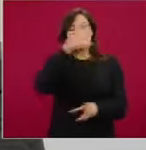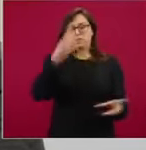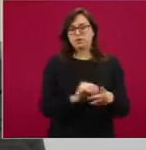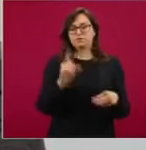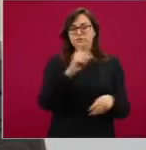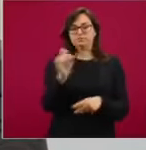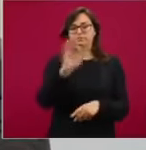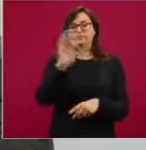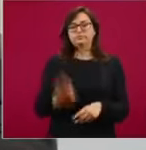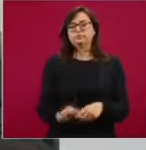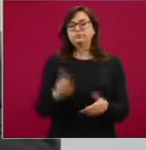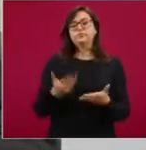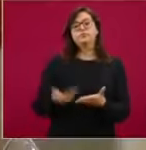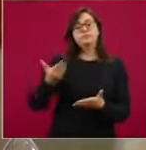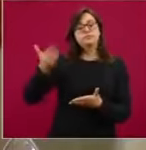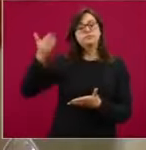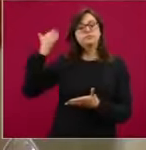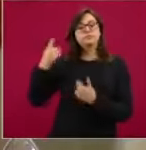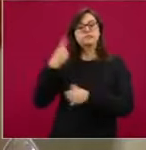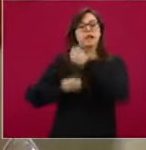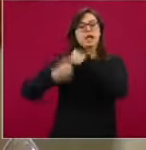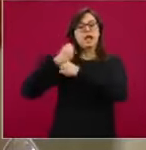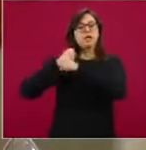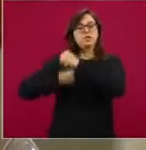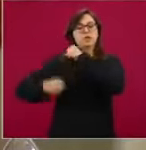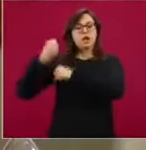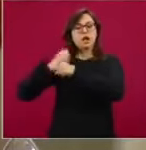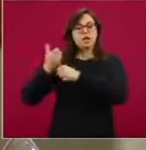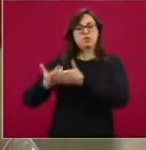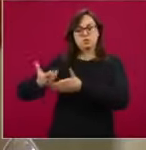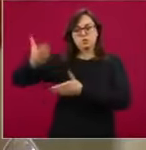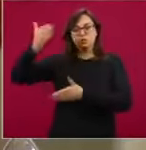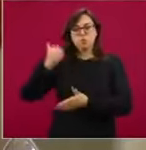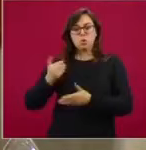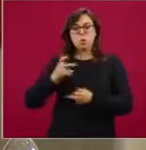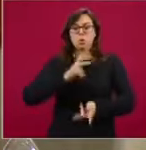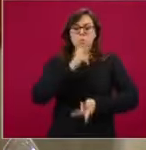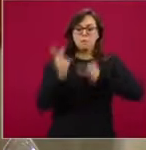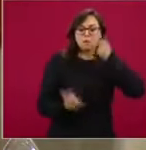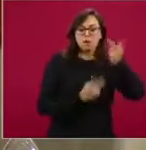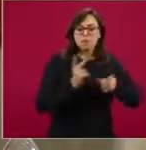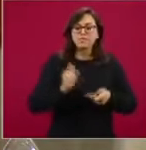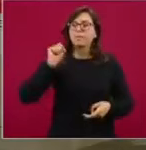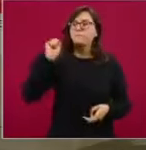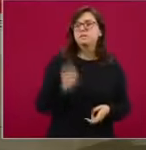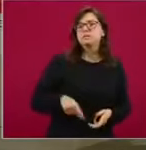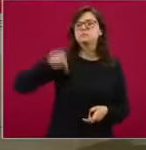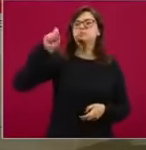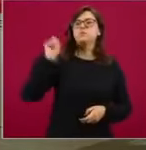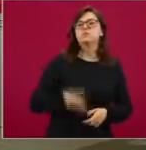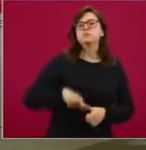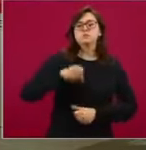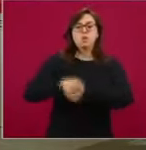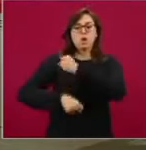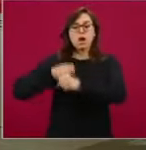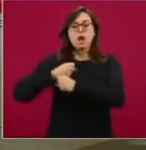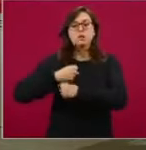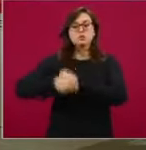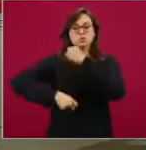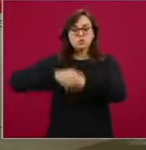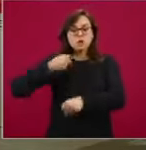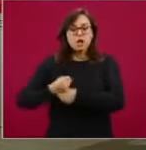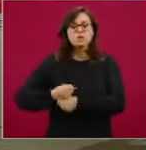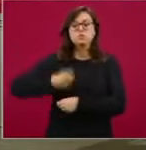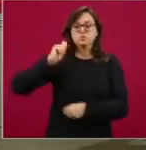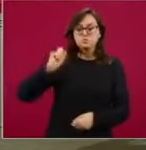anteriores la mecánica era separar un grupo de preguntas que se repetían año con año, y